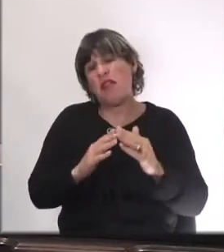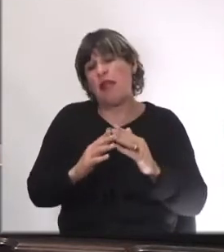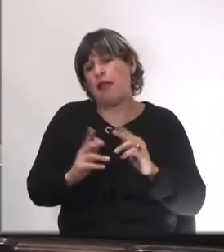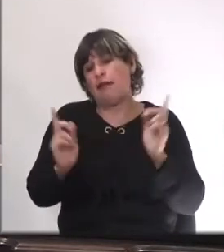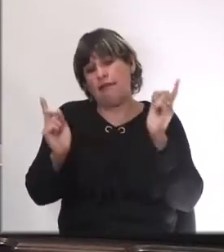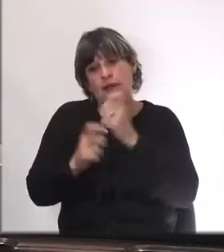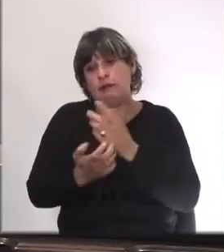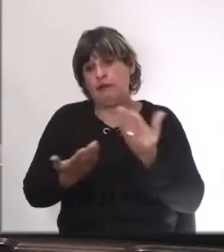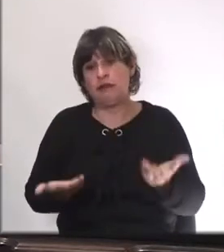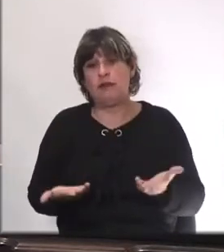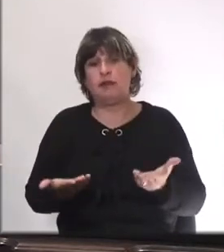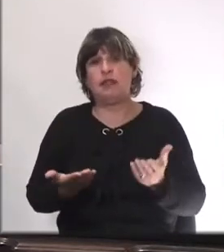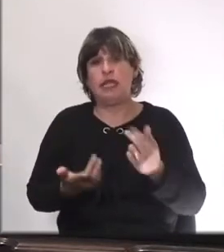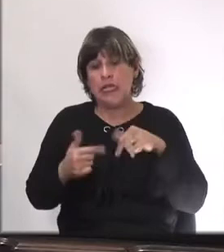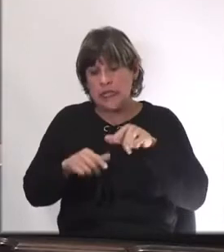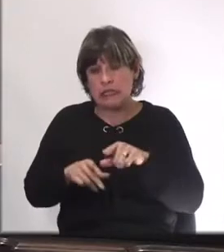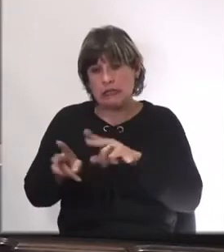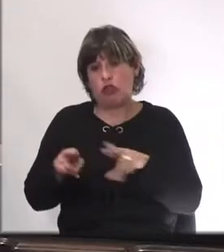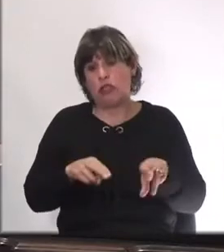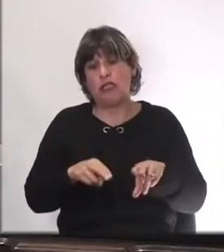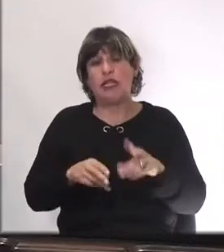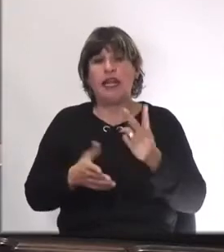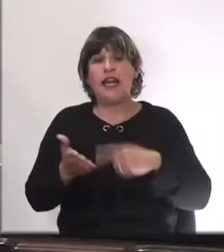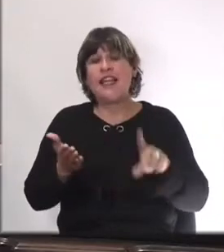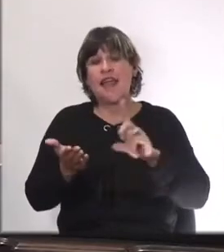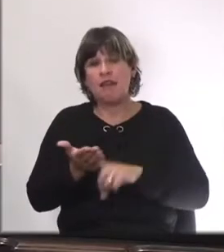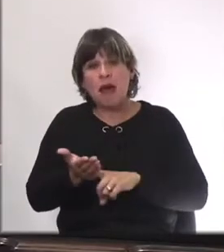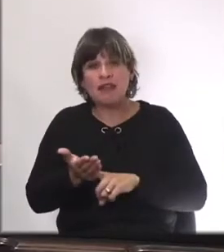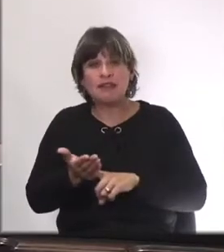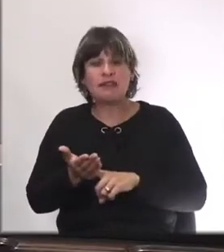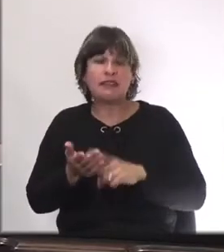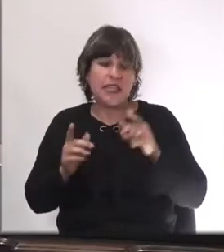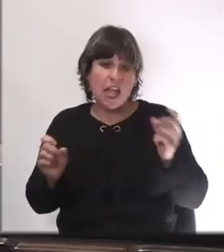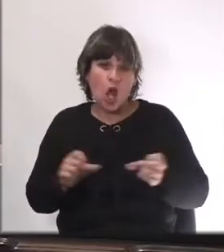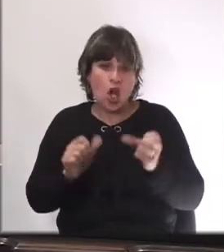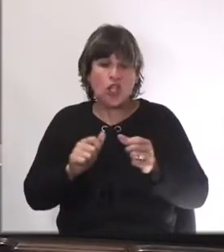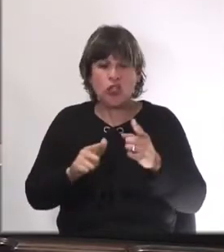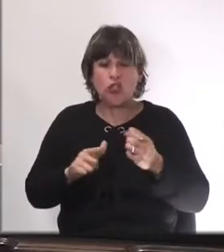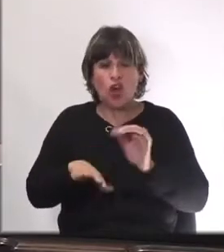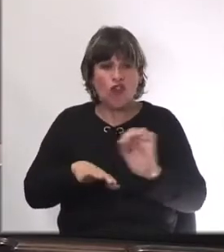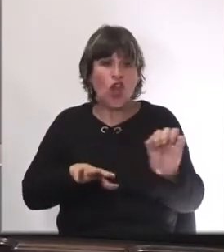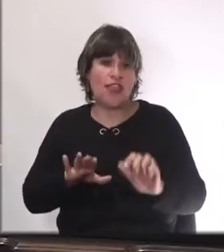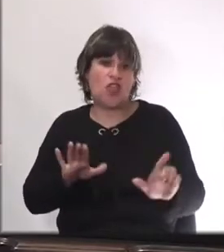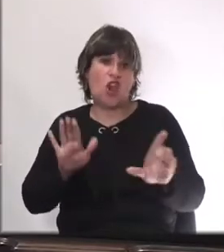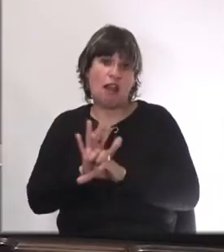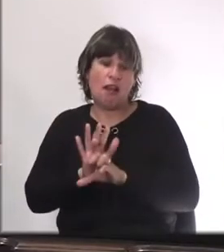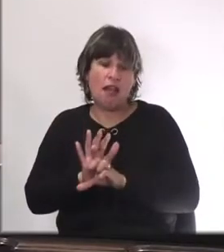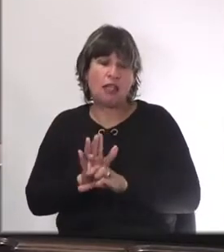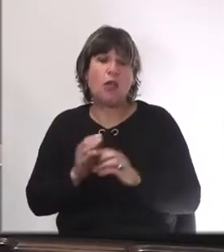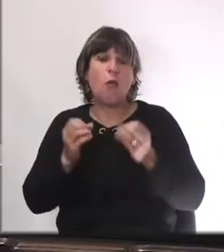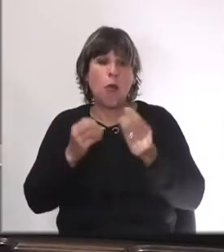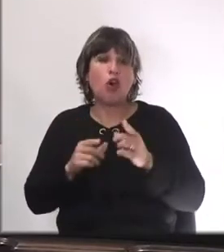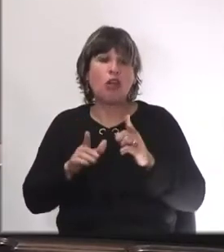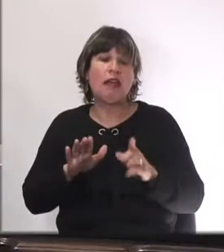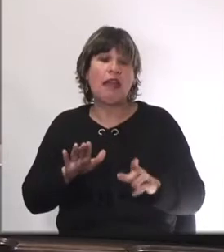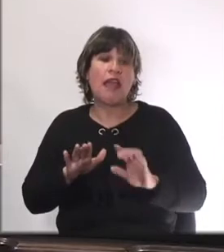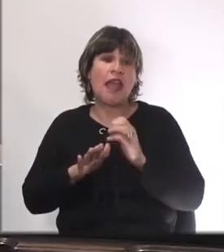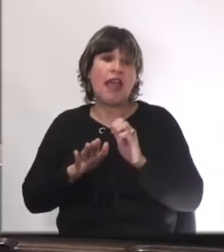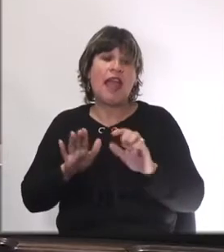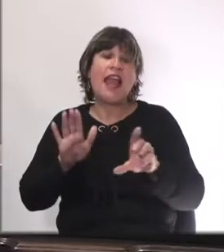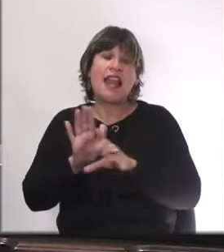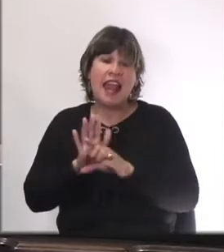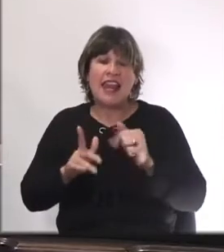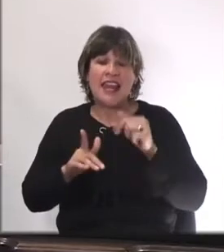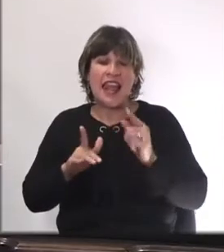difícil sostenerlo. Y además haberlo hecho violando la ley, porque la ley del Fondo Nacional de